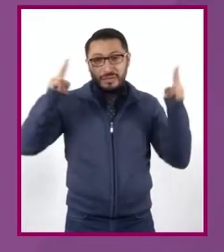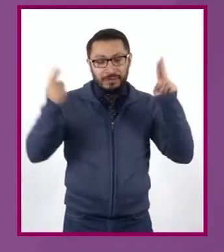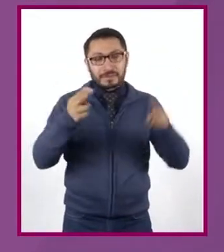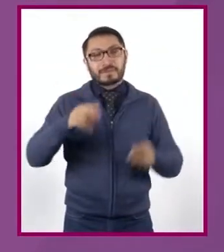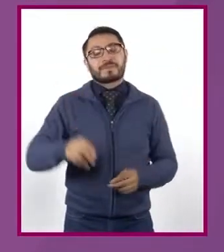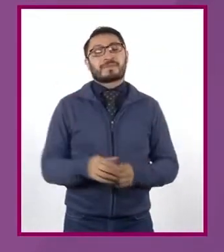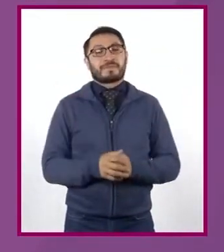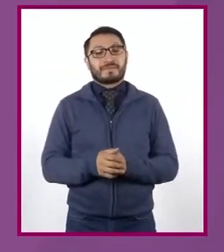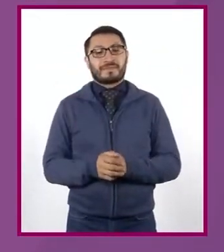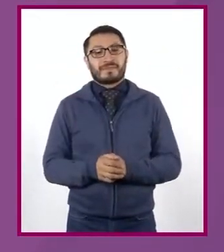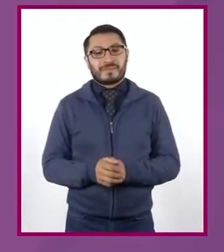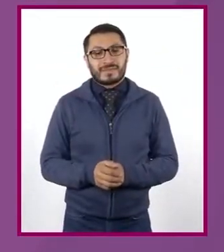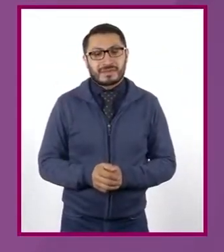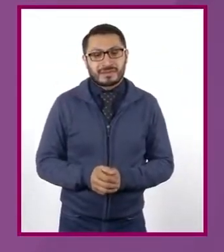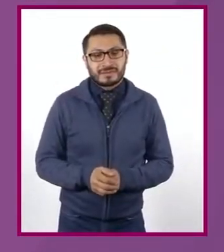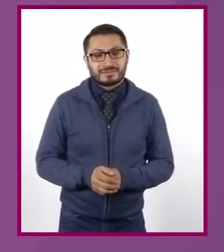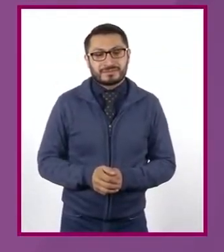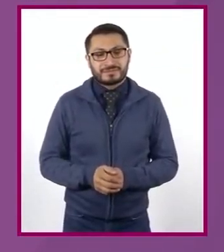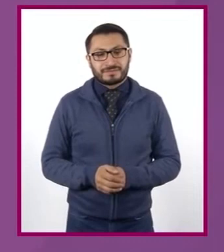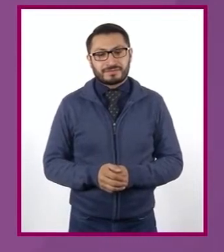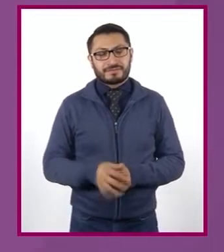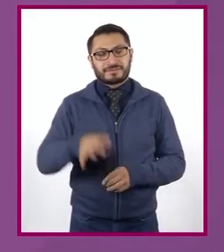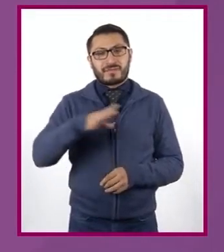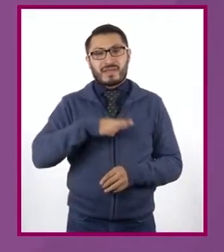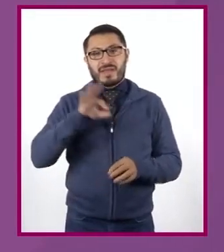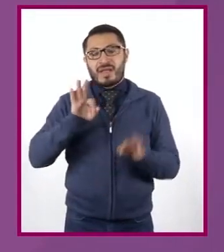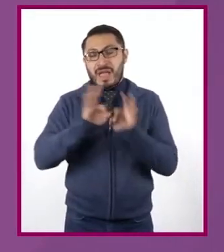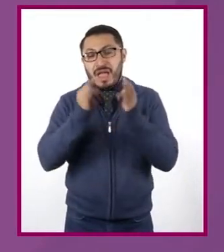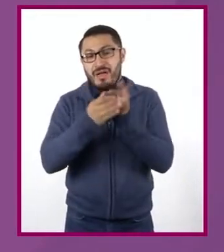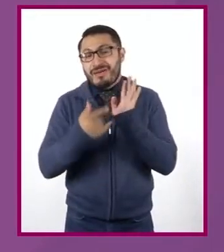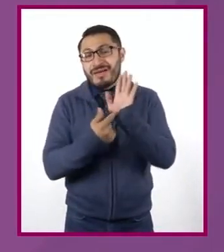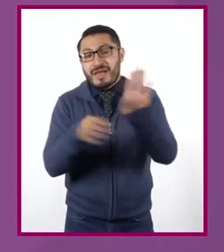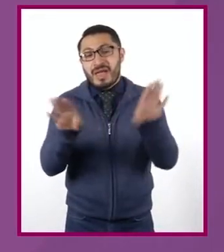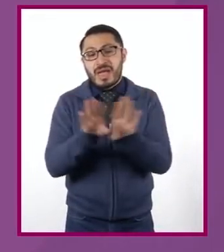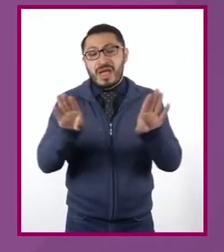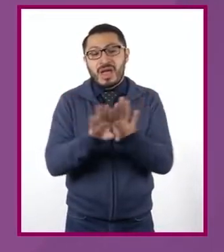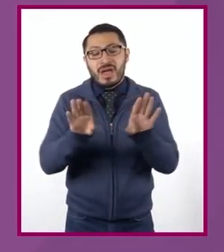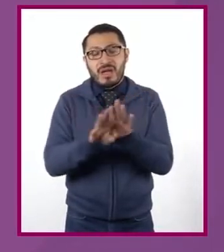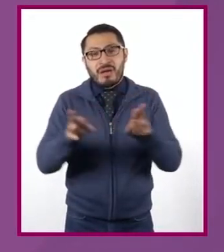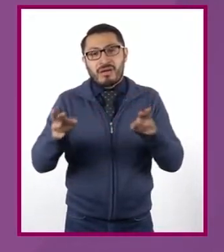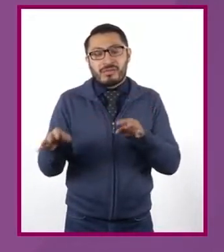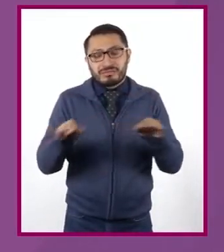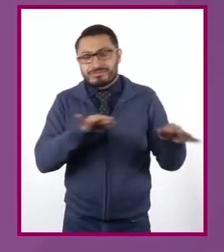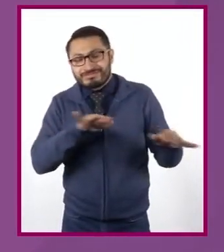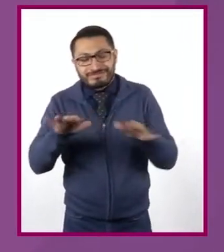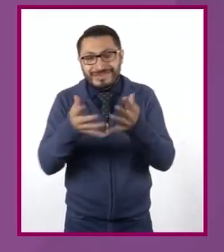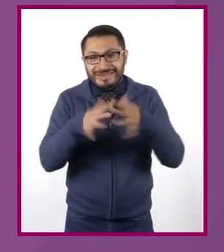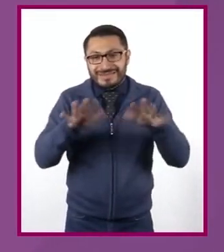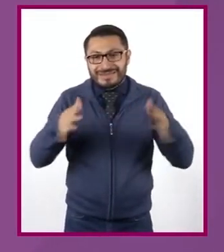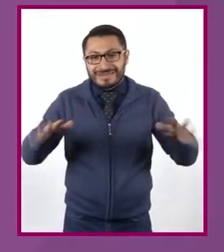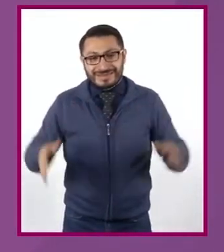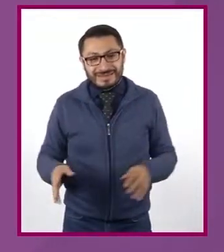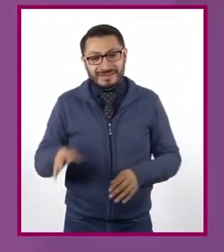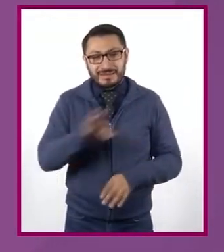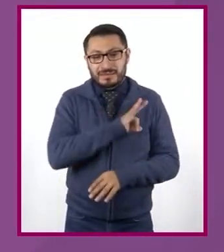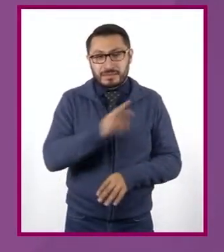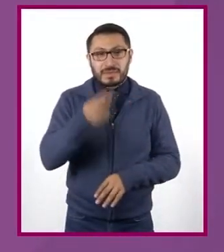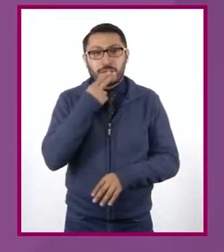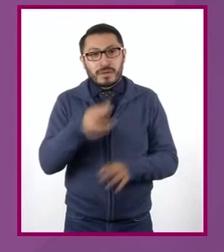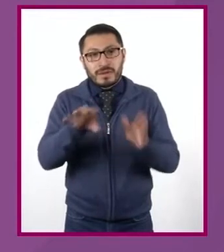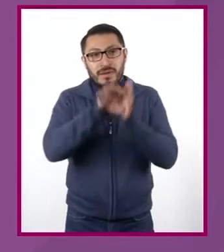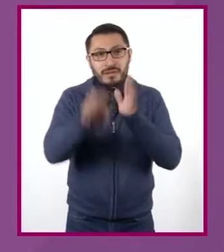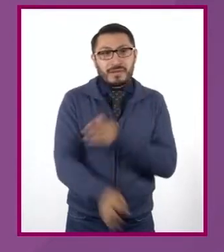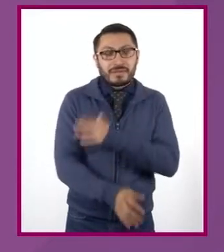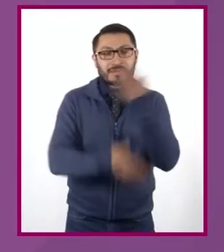Nacional Autónoma de México hay un modelo que representa cómo se comportan las ondas. Esto puede utilizarse, por ejemplo,